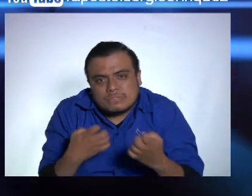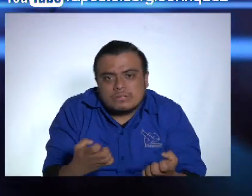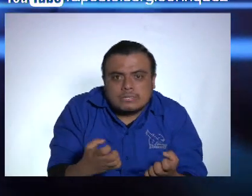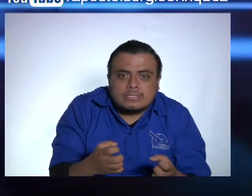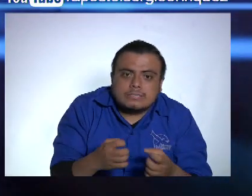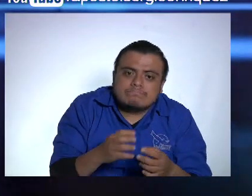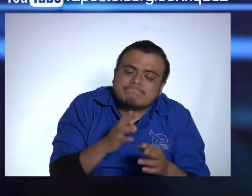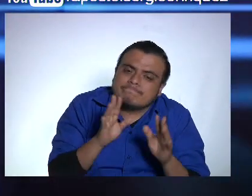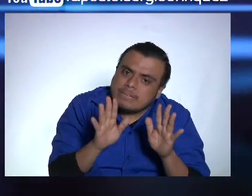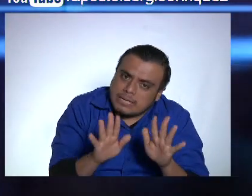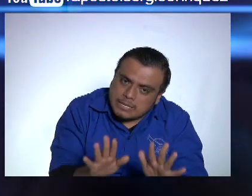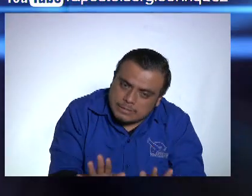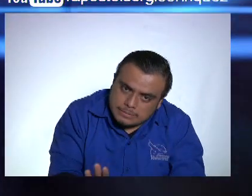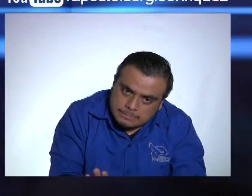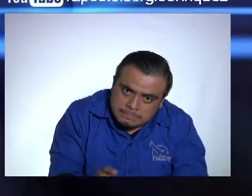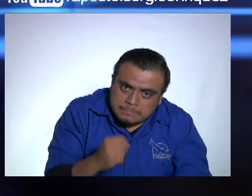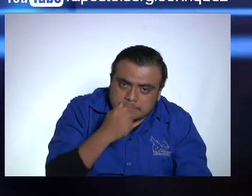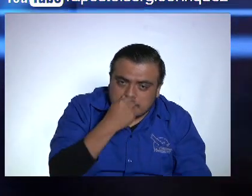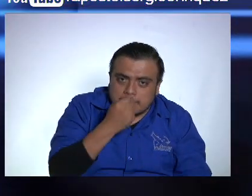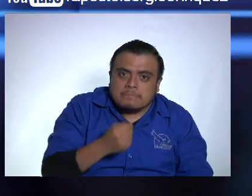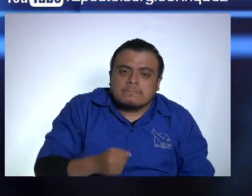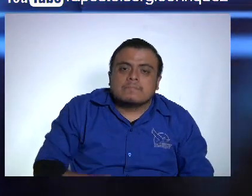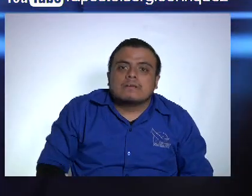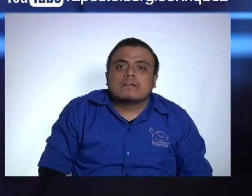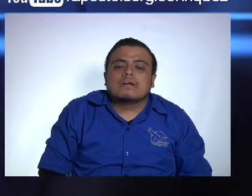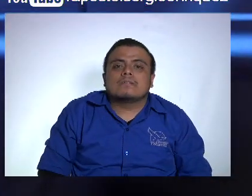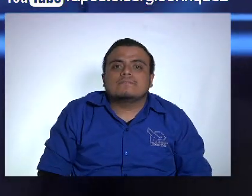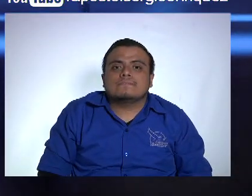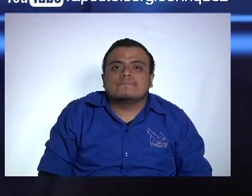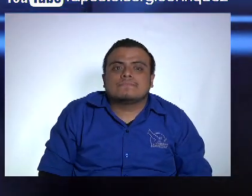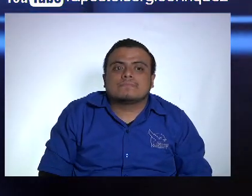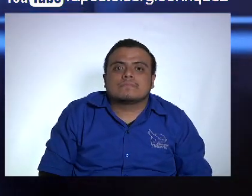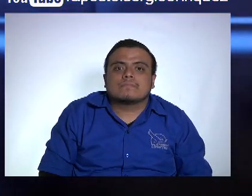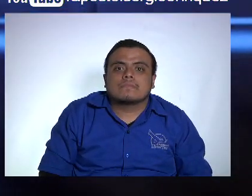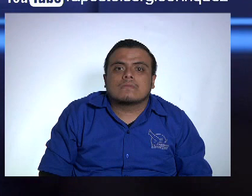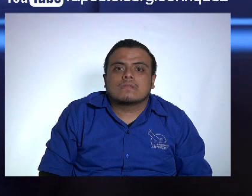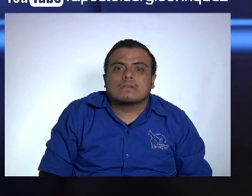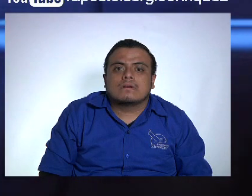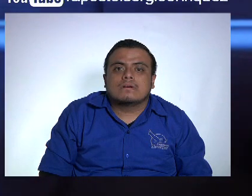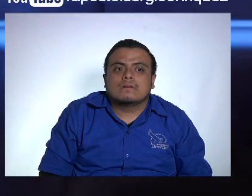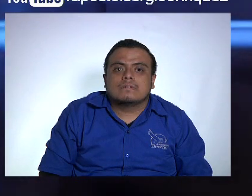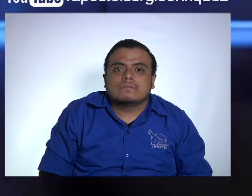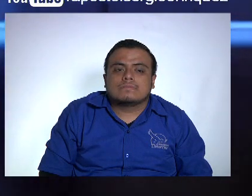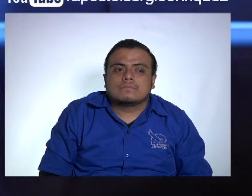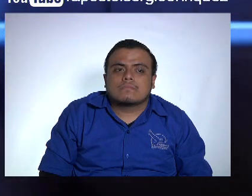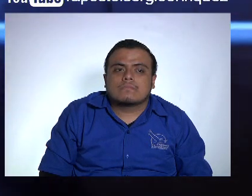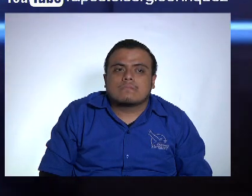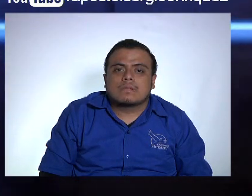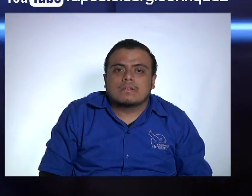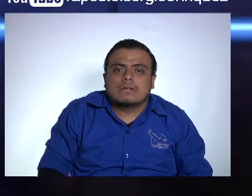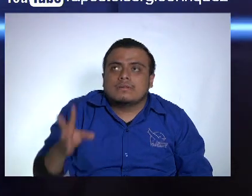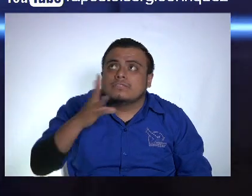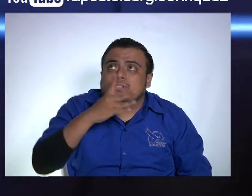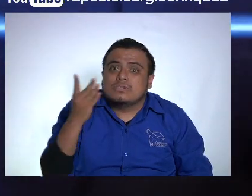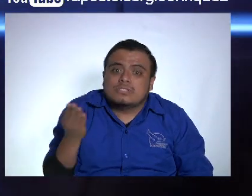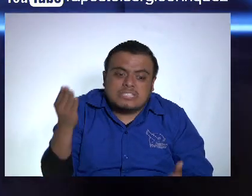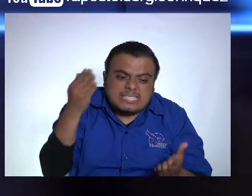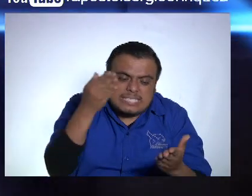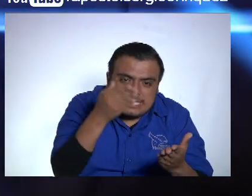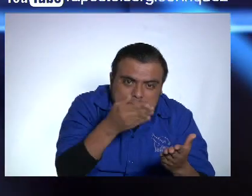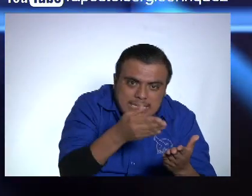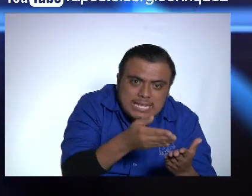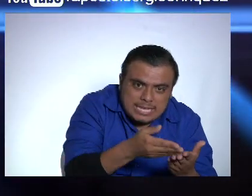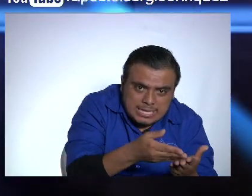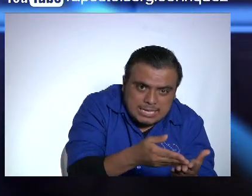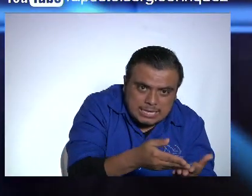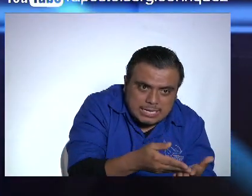Dios es especialista en llegar en el último momento o después